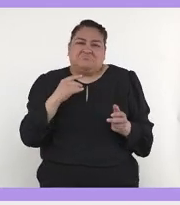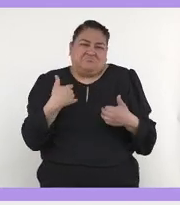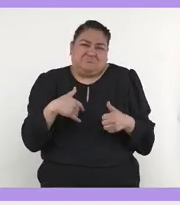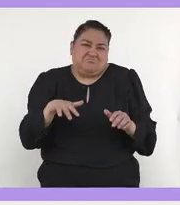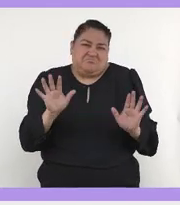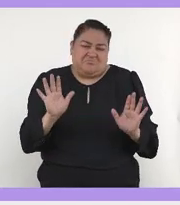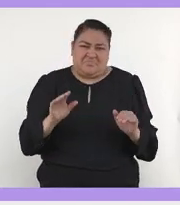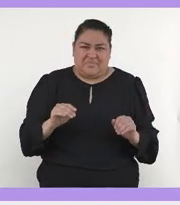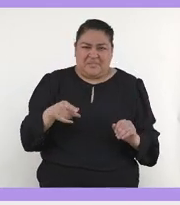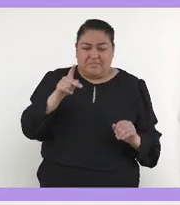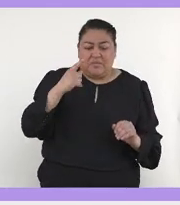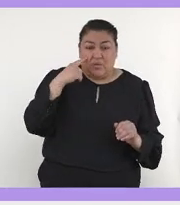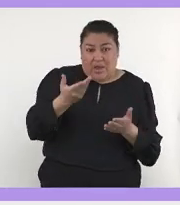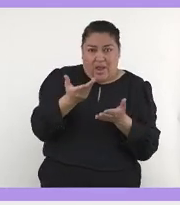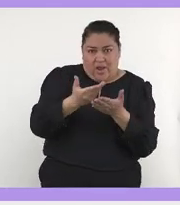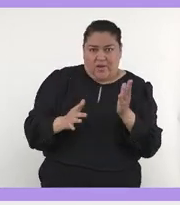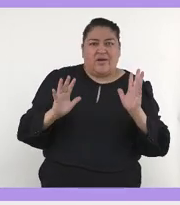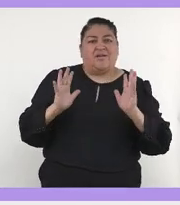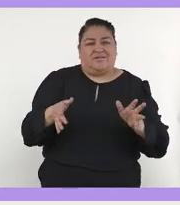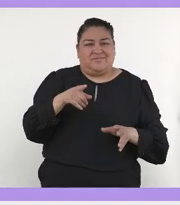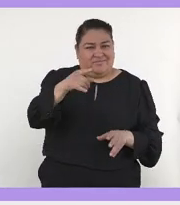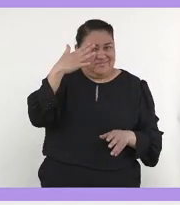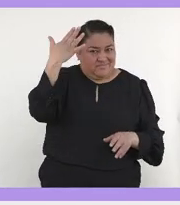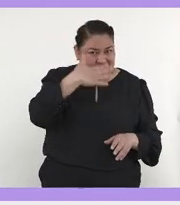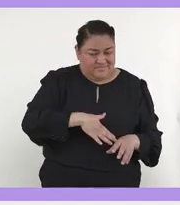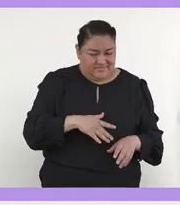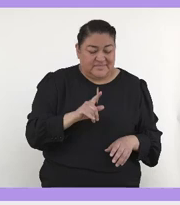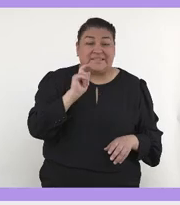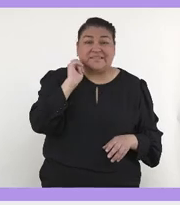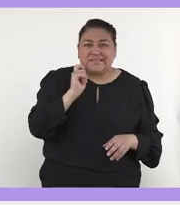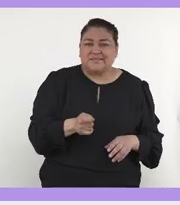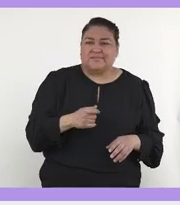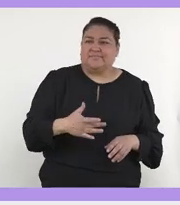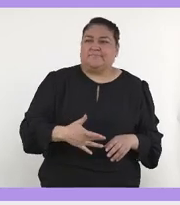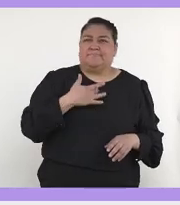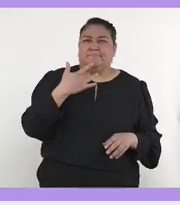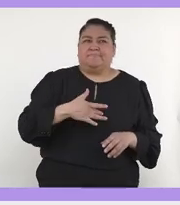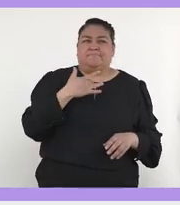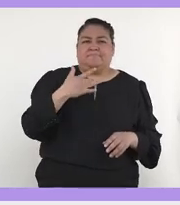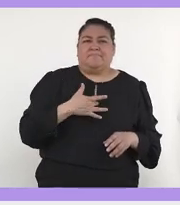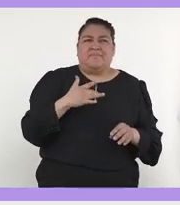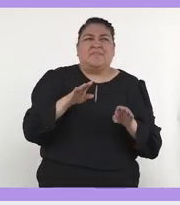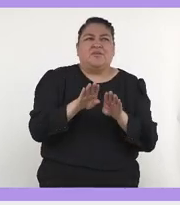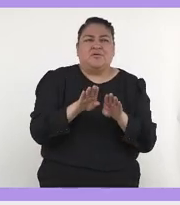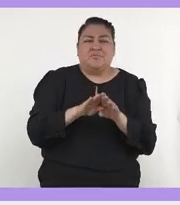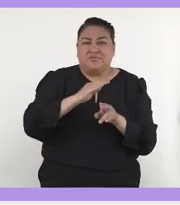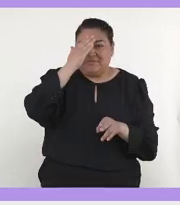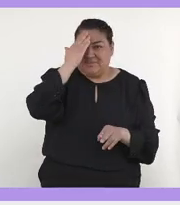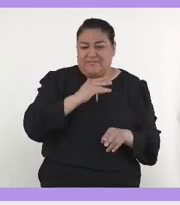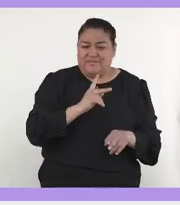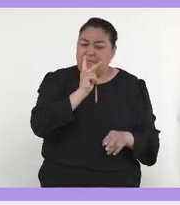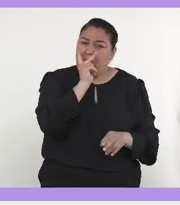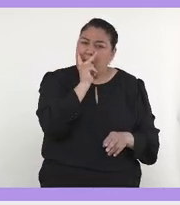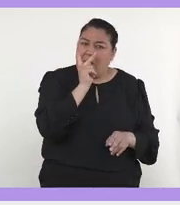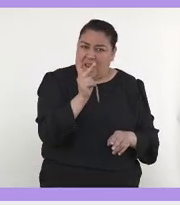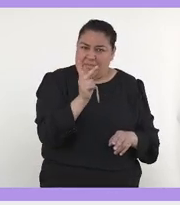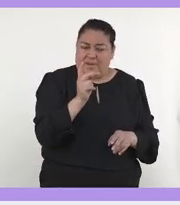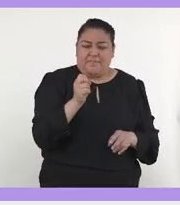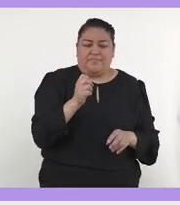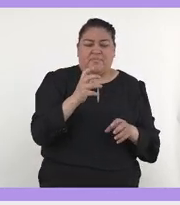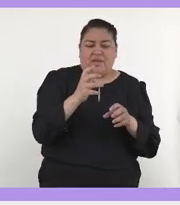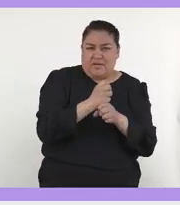A diferencia de lo que sucede hoy que me parece que es impresionante Cómo hay palabras que a lo mejor ustedes dicen